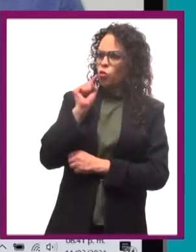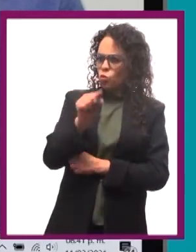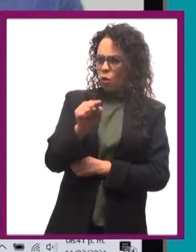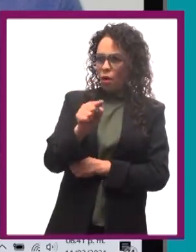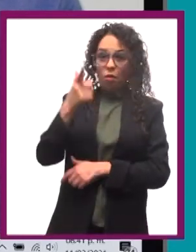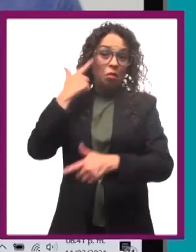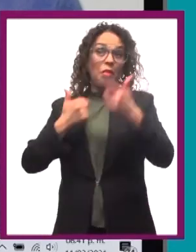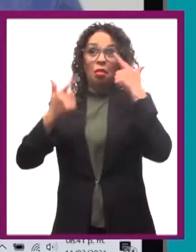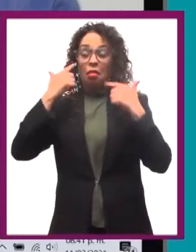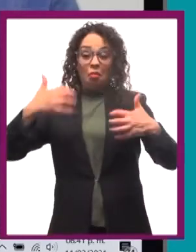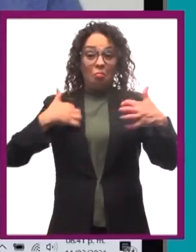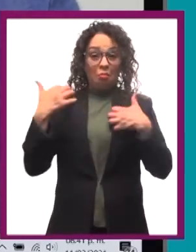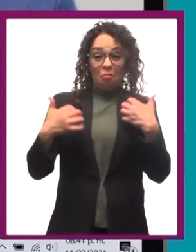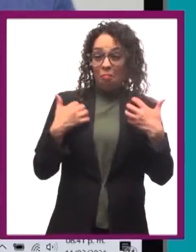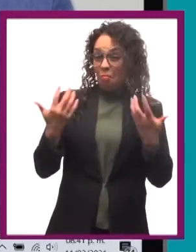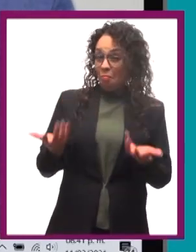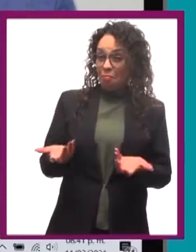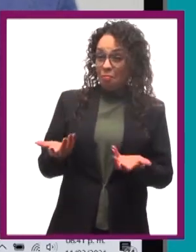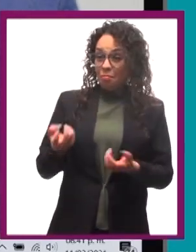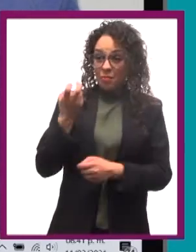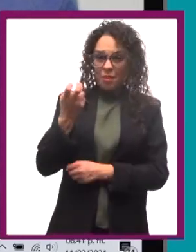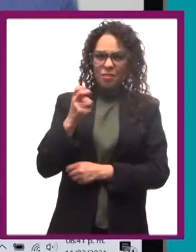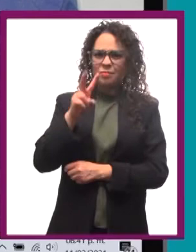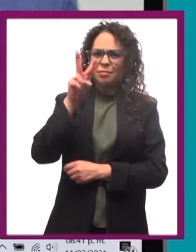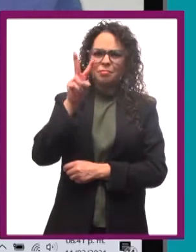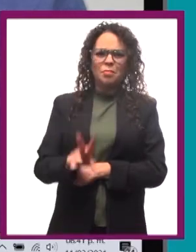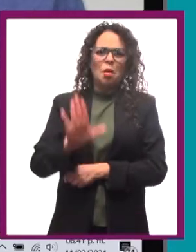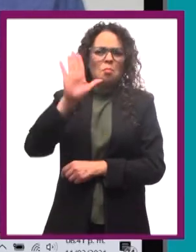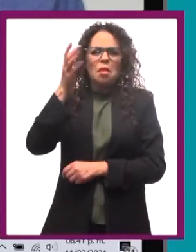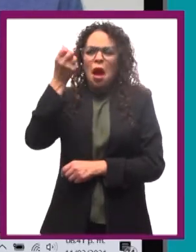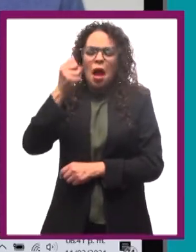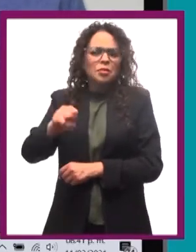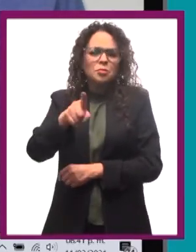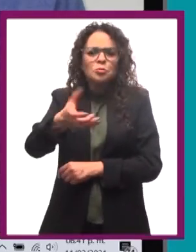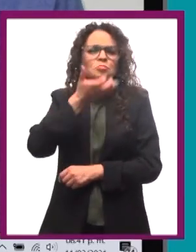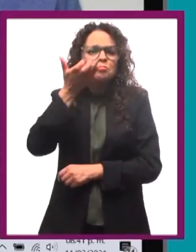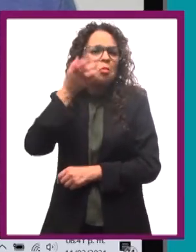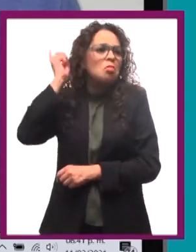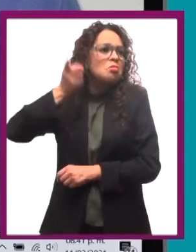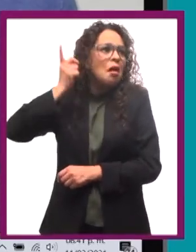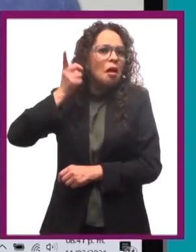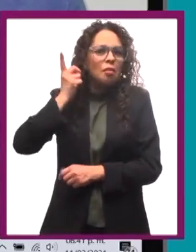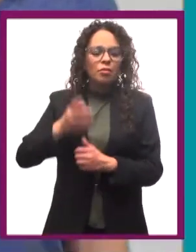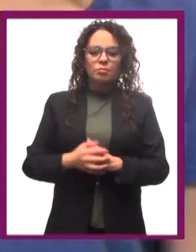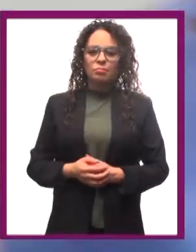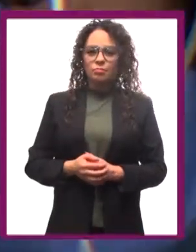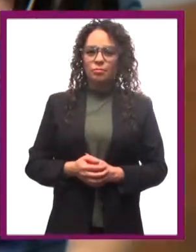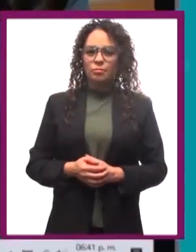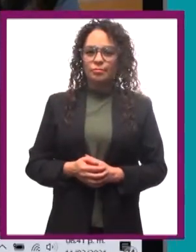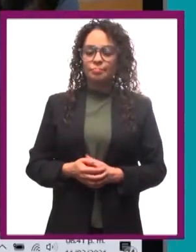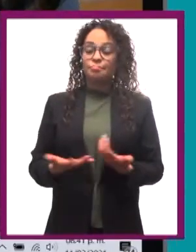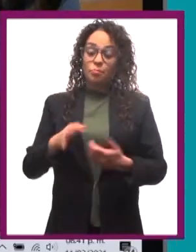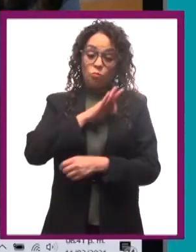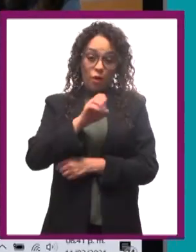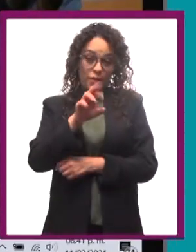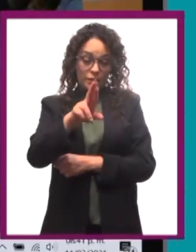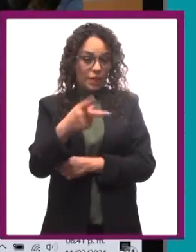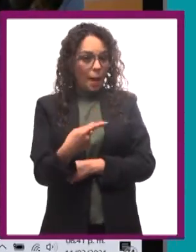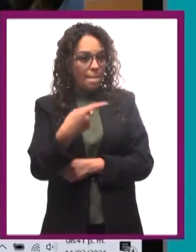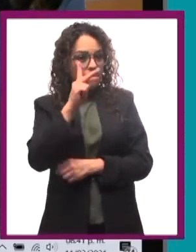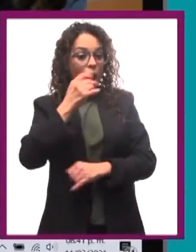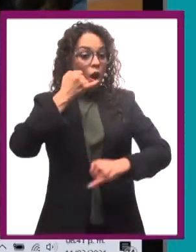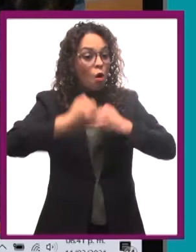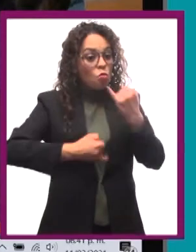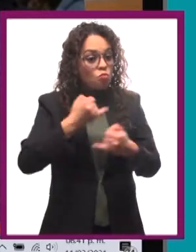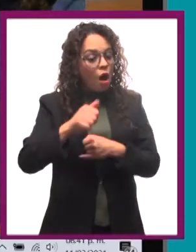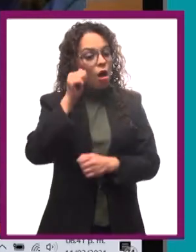Pero tú, haciendo ese berrinchazo, la verdad es que eras muy como en la vida diaria. Tal vez,